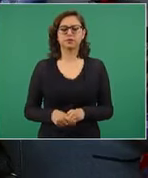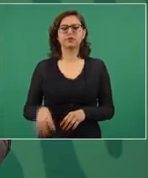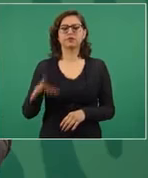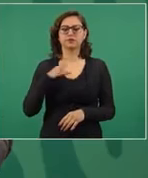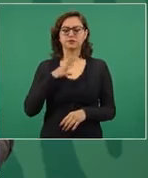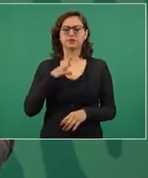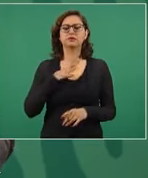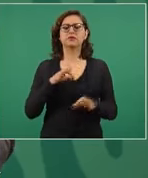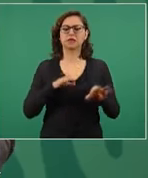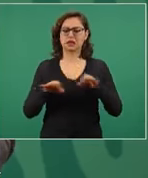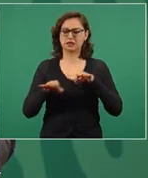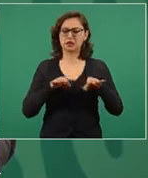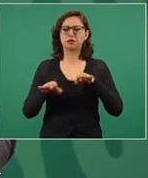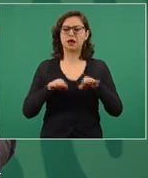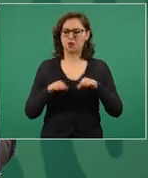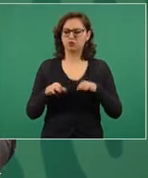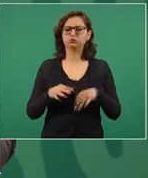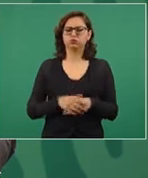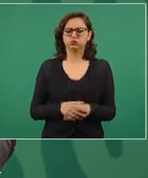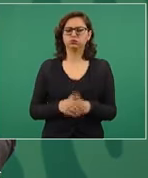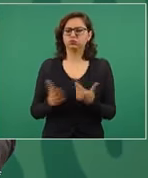empleos porque